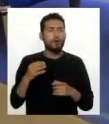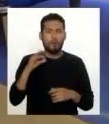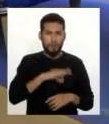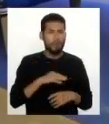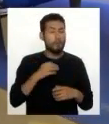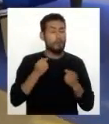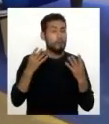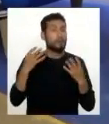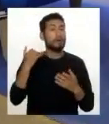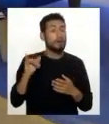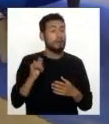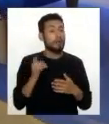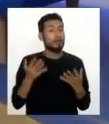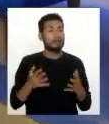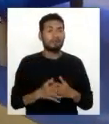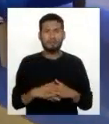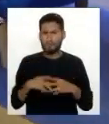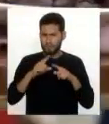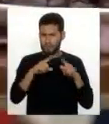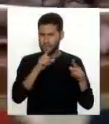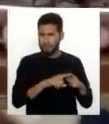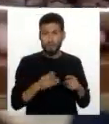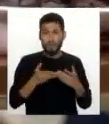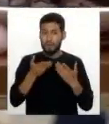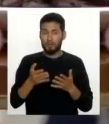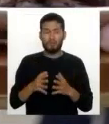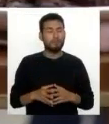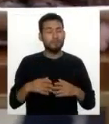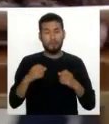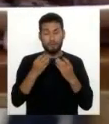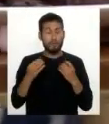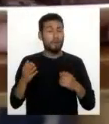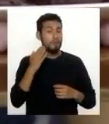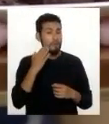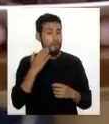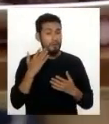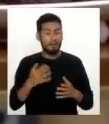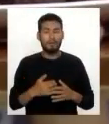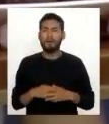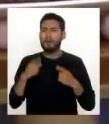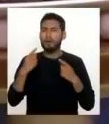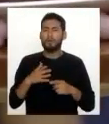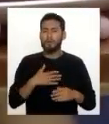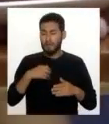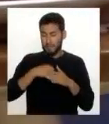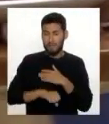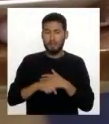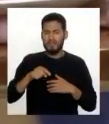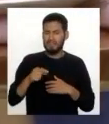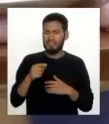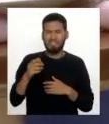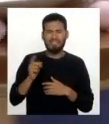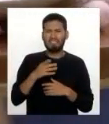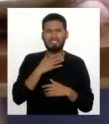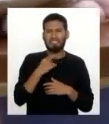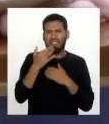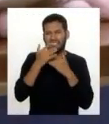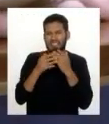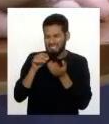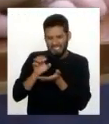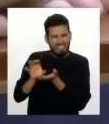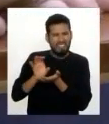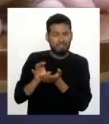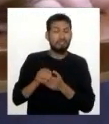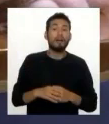más. Y aparte que también ahora hay diferentes presentaciones, porque muchas mamis también dicen, lo que pasa es que mi hijo rechaza la sangrecita, no quiere, ahora